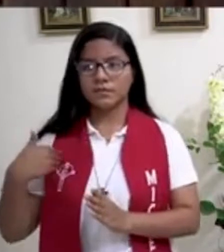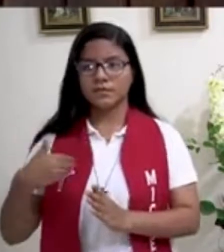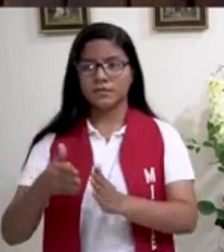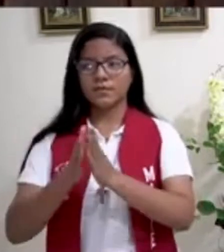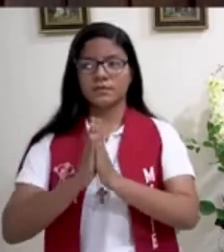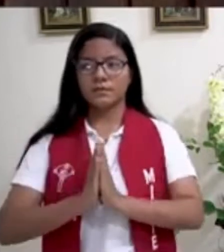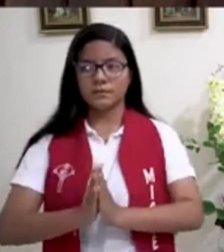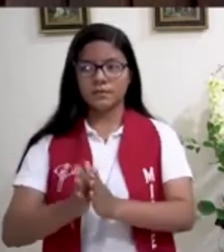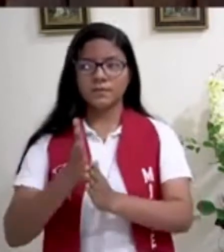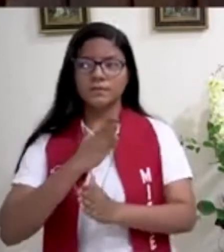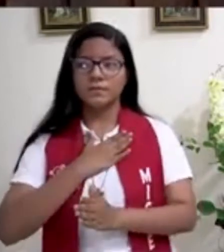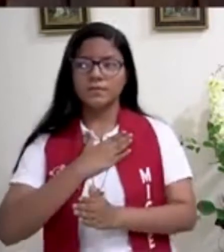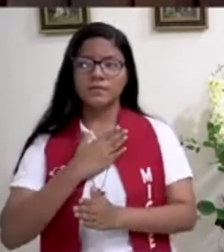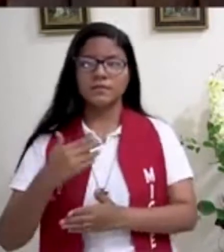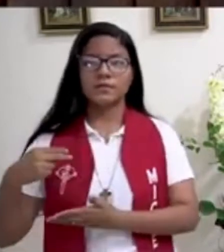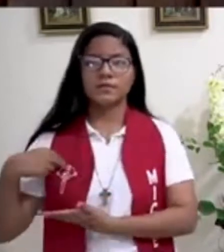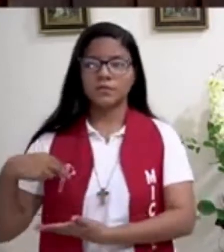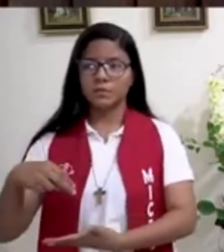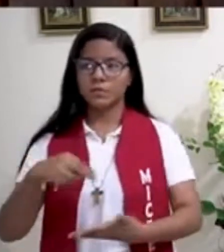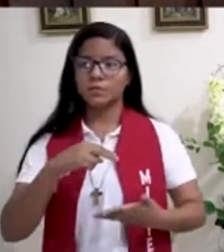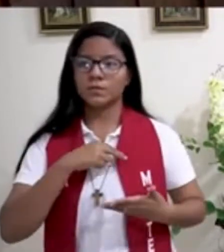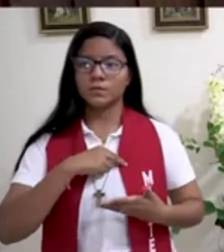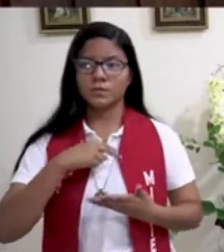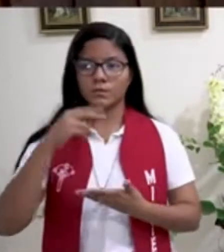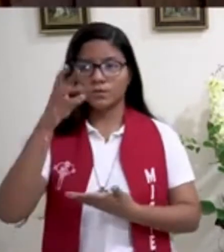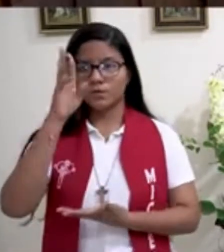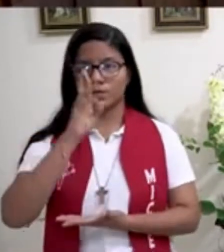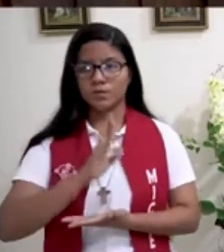ten piedad de nosotros.